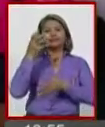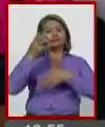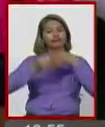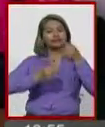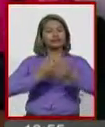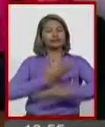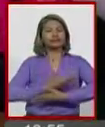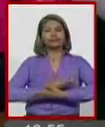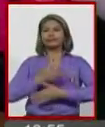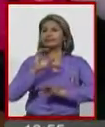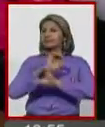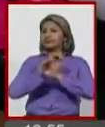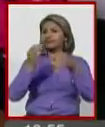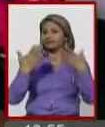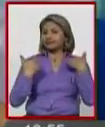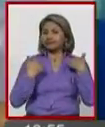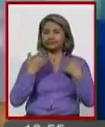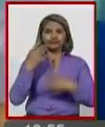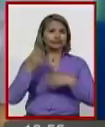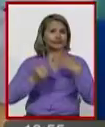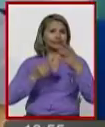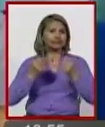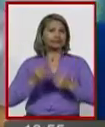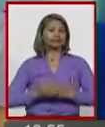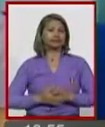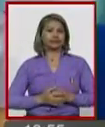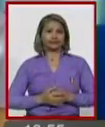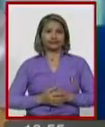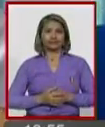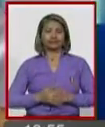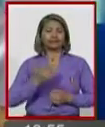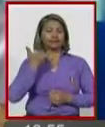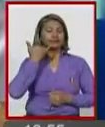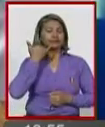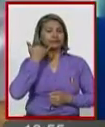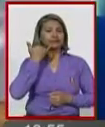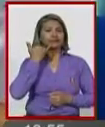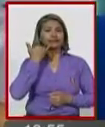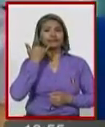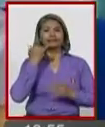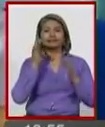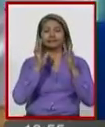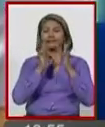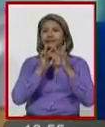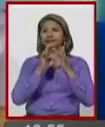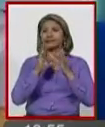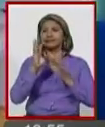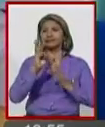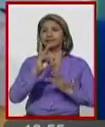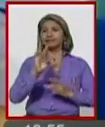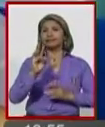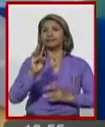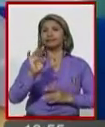su leche, mi bebé, por lo que no tiene leche él. A los teléfonos de